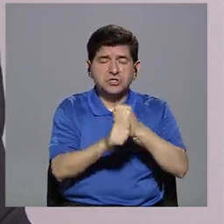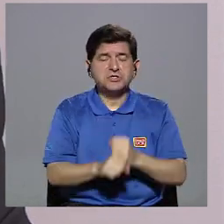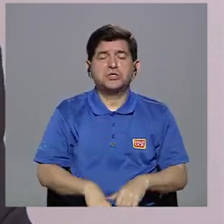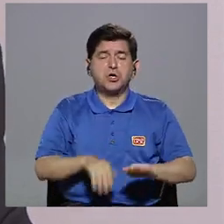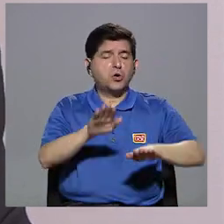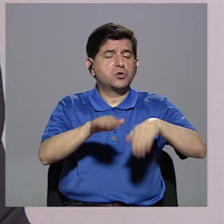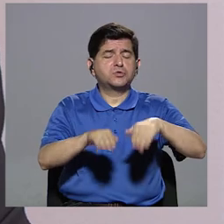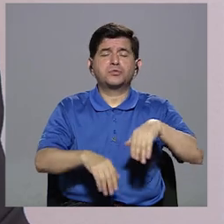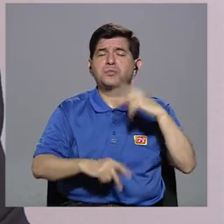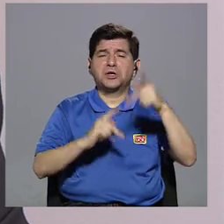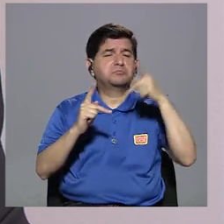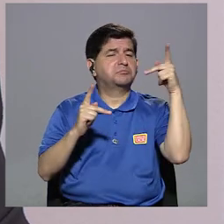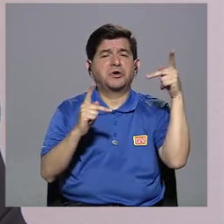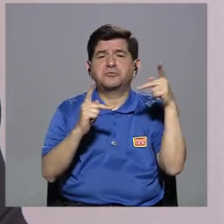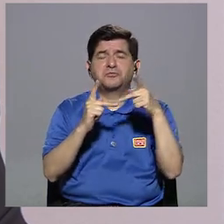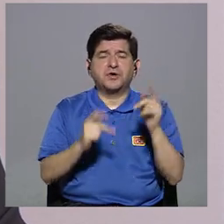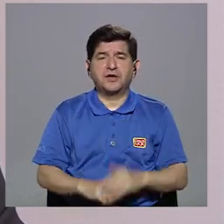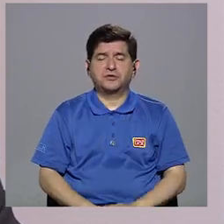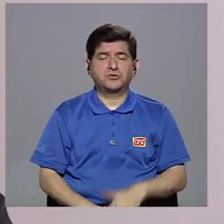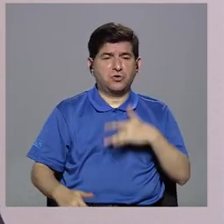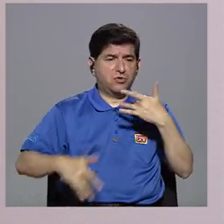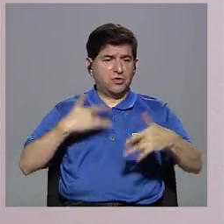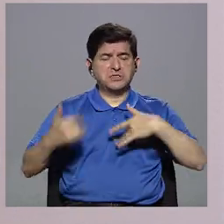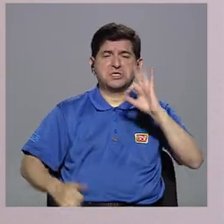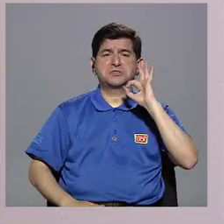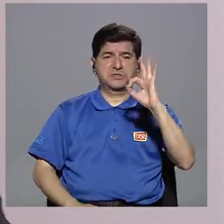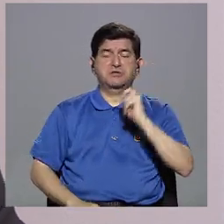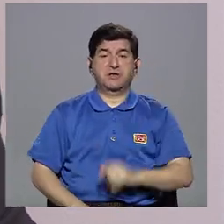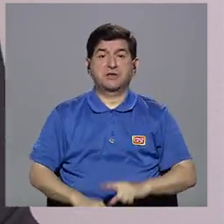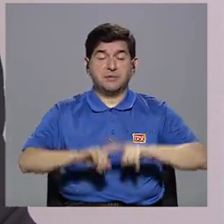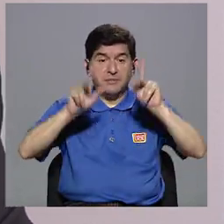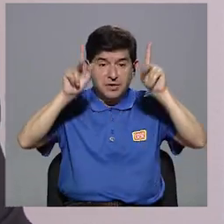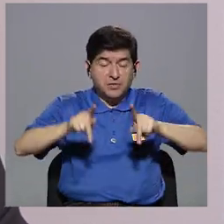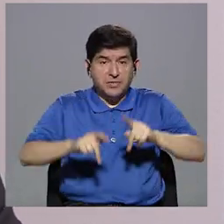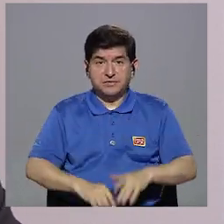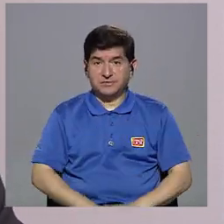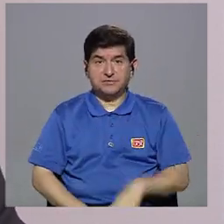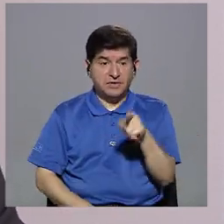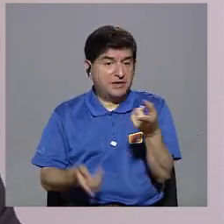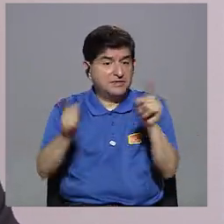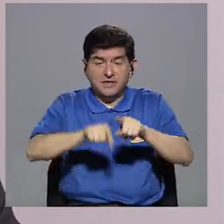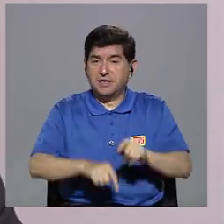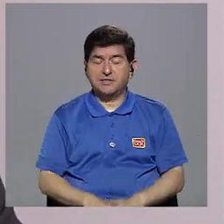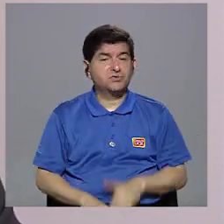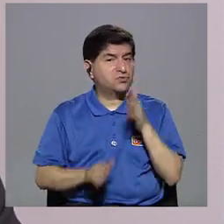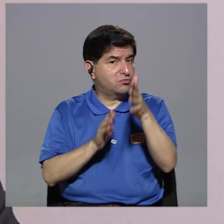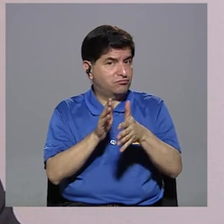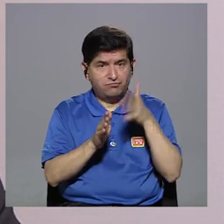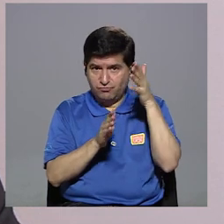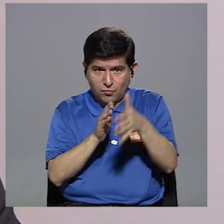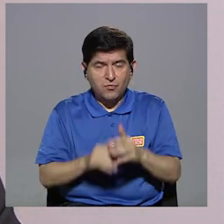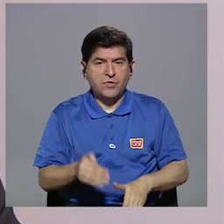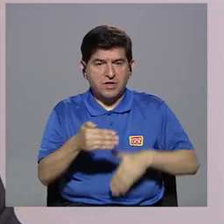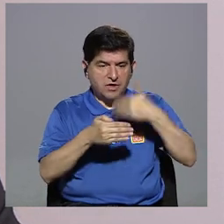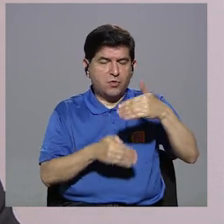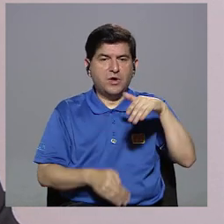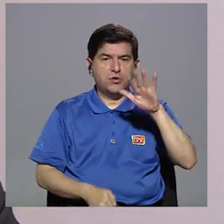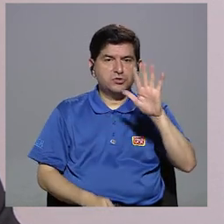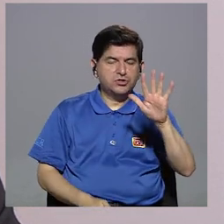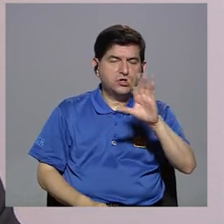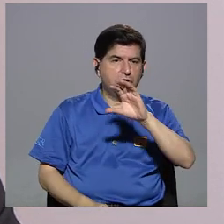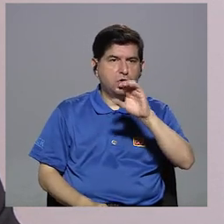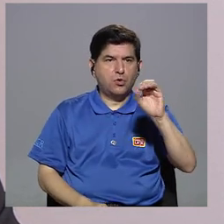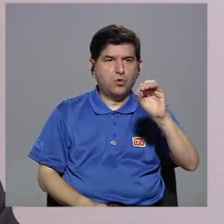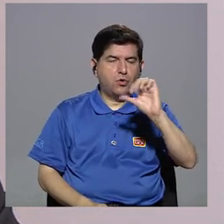con dos piecitos perfectos y con la sensibilidad buena pero si el paciente no sea de cuidado debidamente después de